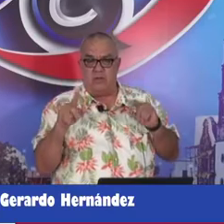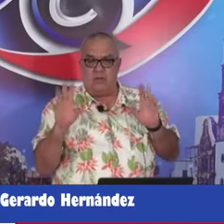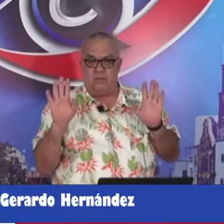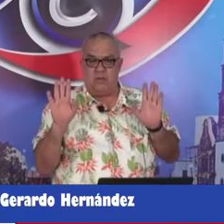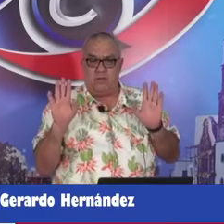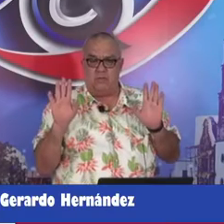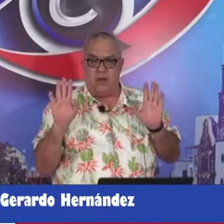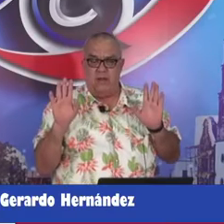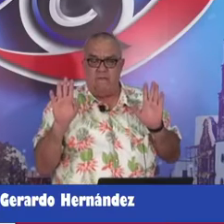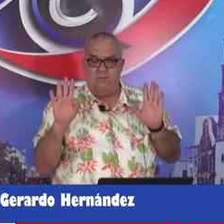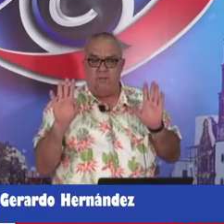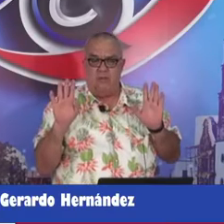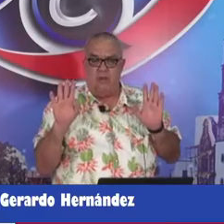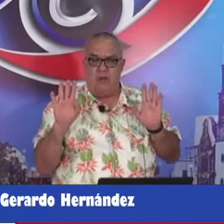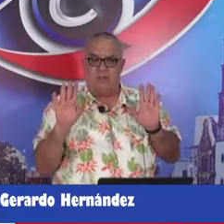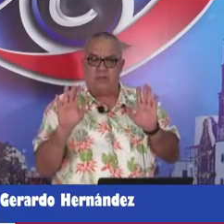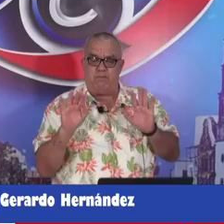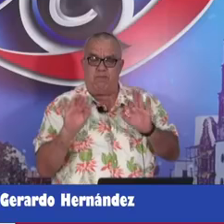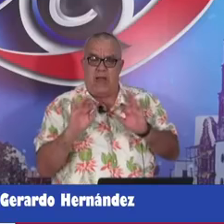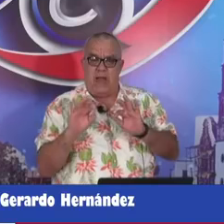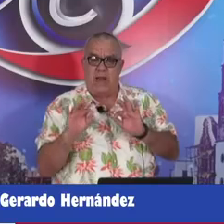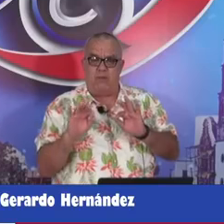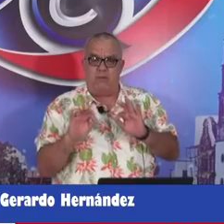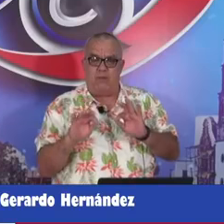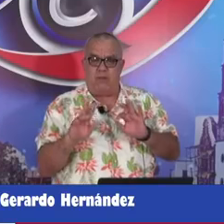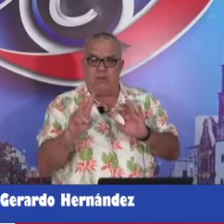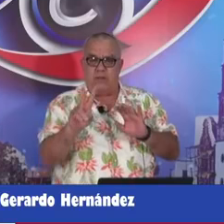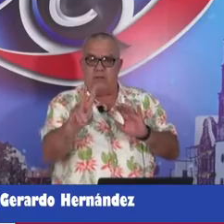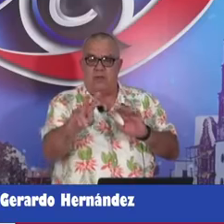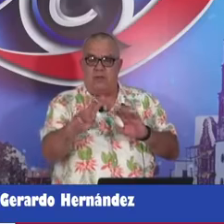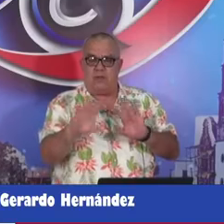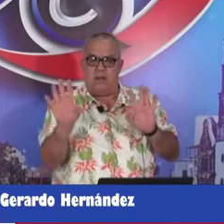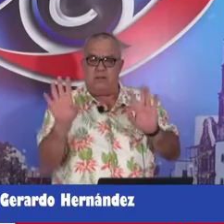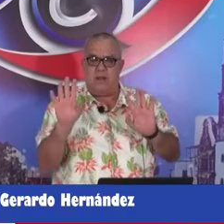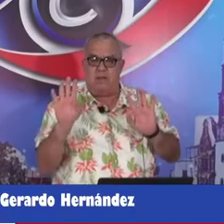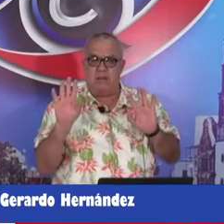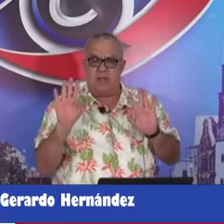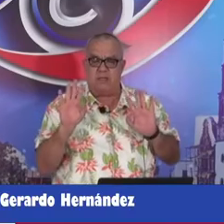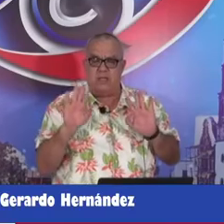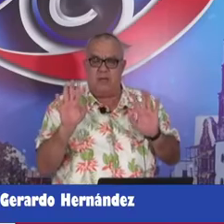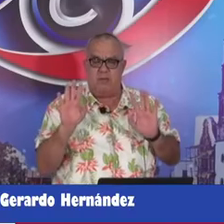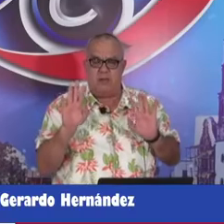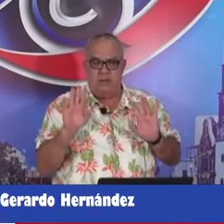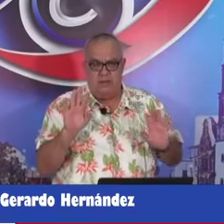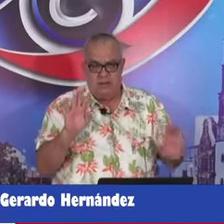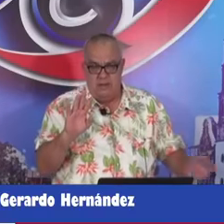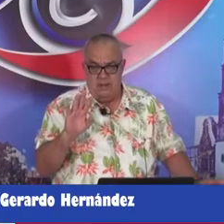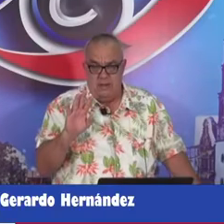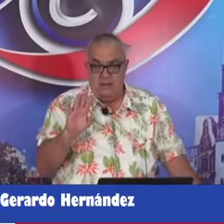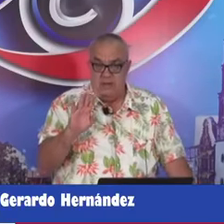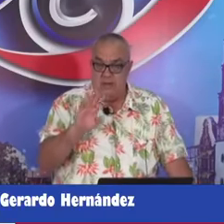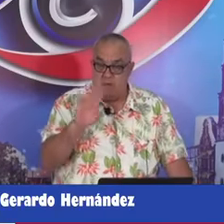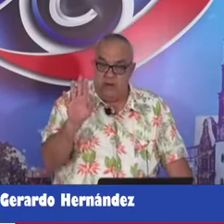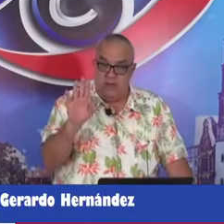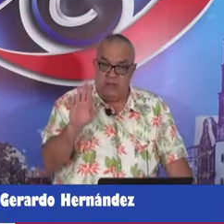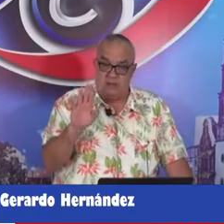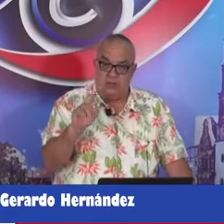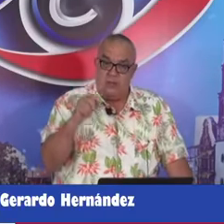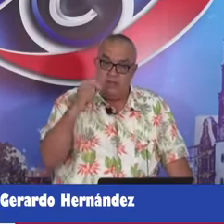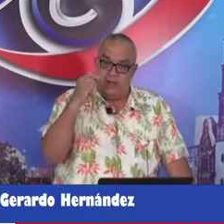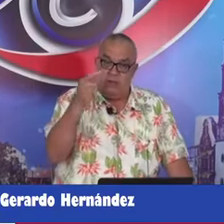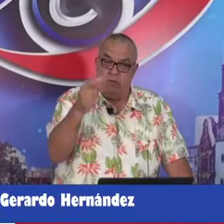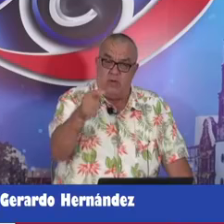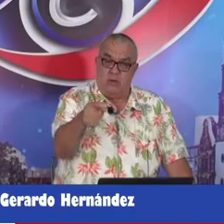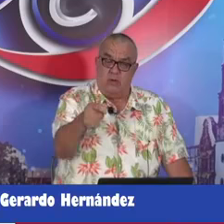del estado, gobierno municipal, no les pagaron, porque nada más hay de dos albañiles ahí la obra, y no va a